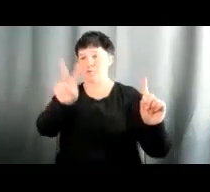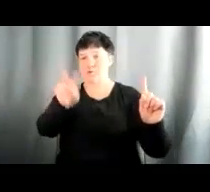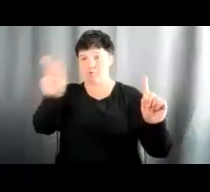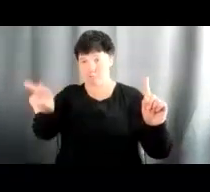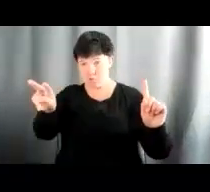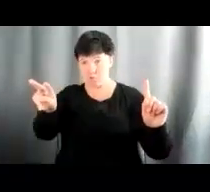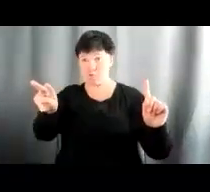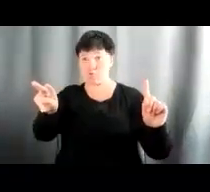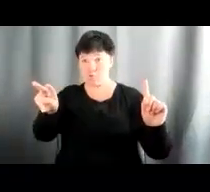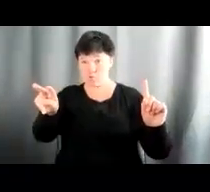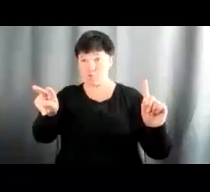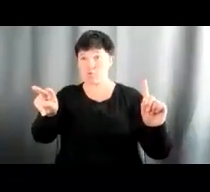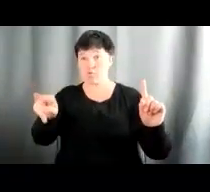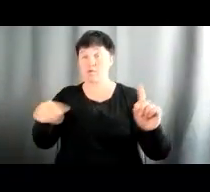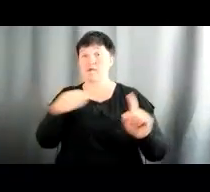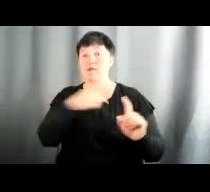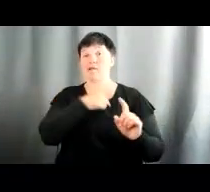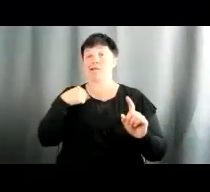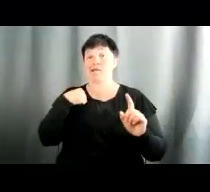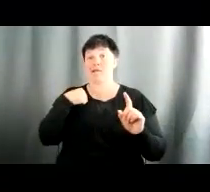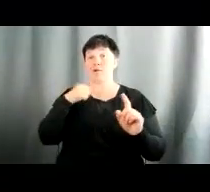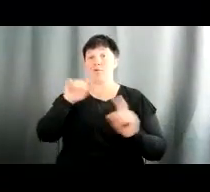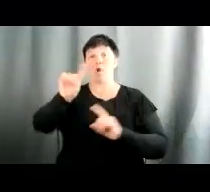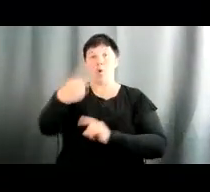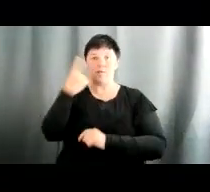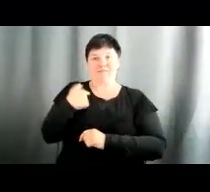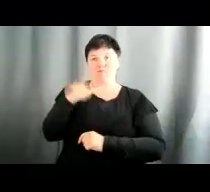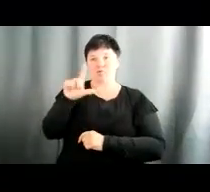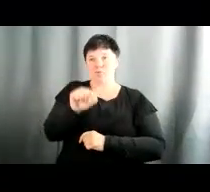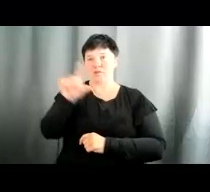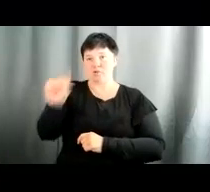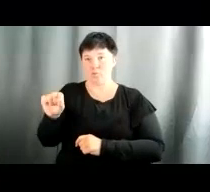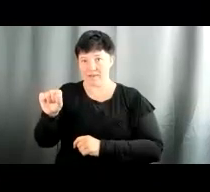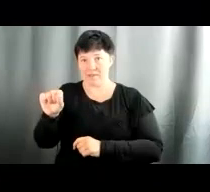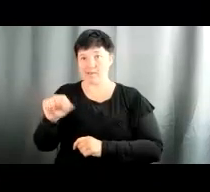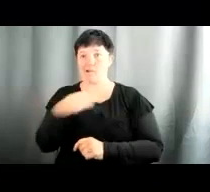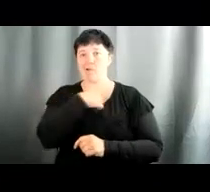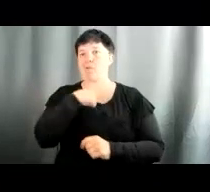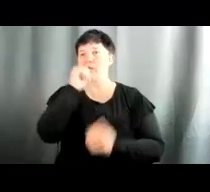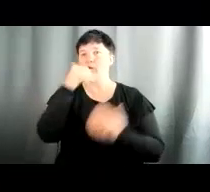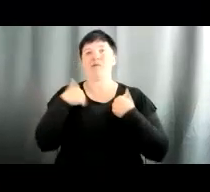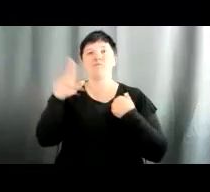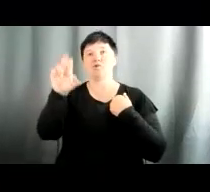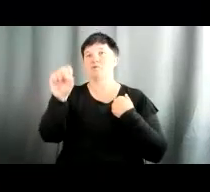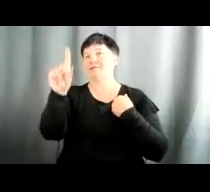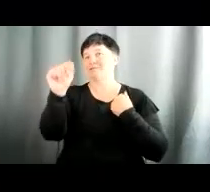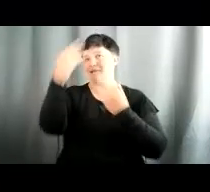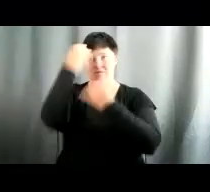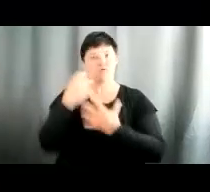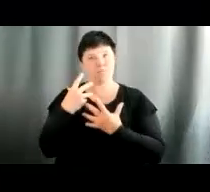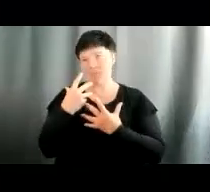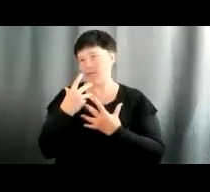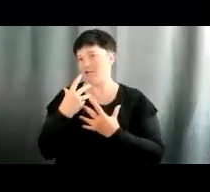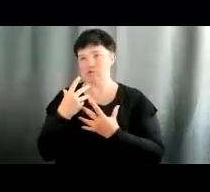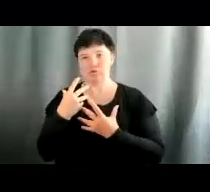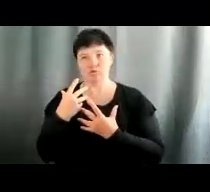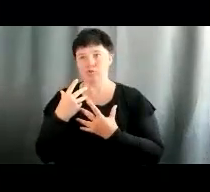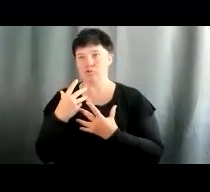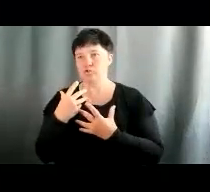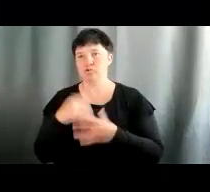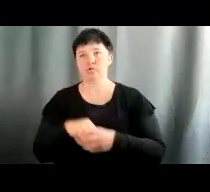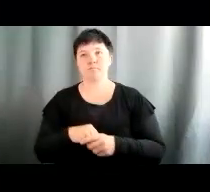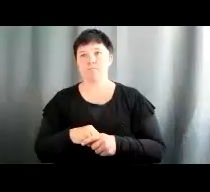de Estados Unidos solo lo tenemos para 2020. No tenemos la información del USDA de las Islas Vírgenes de Estados